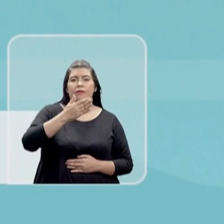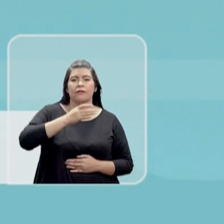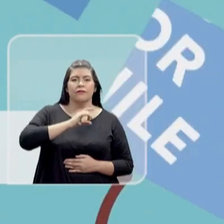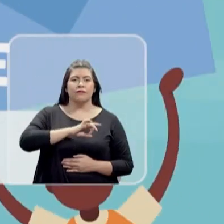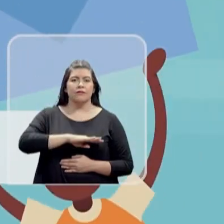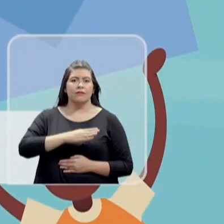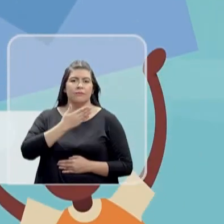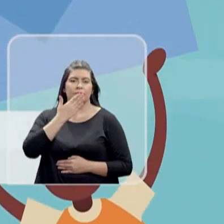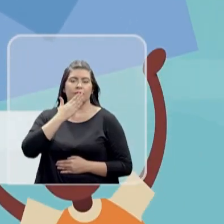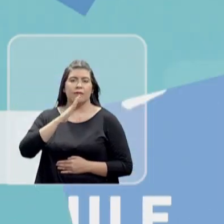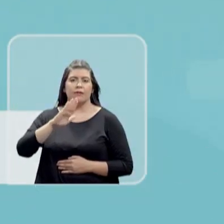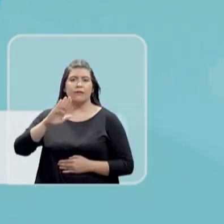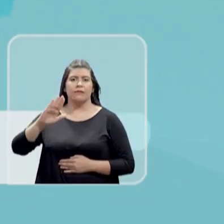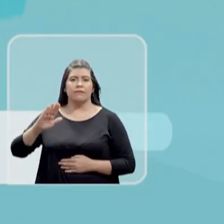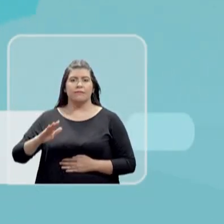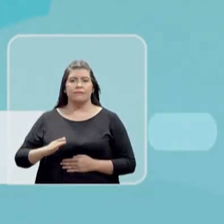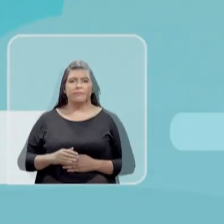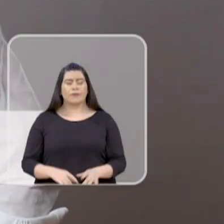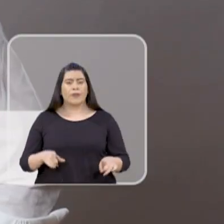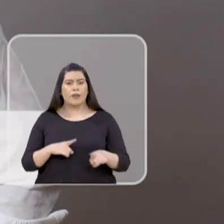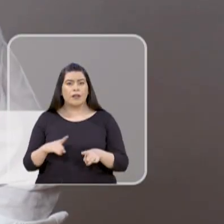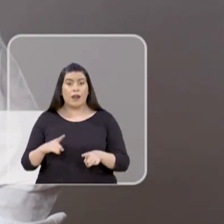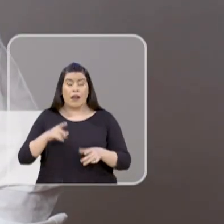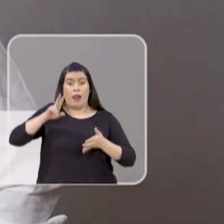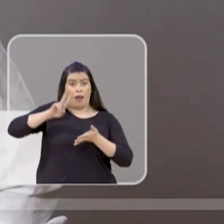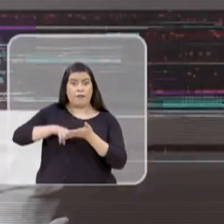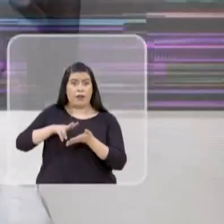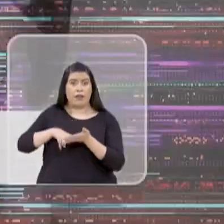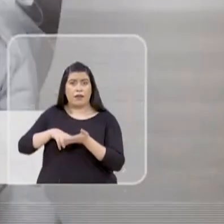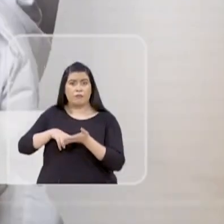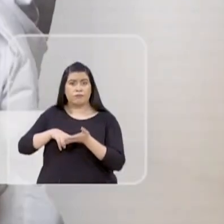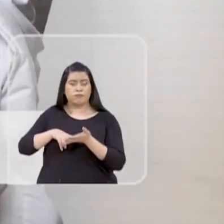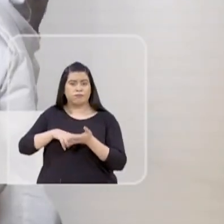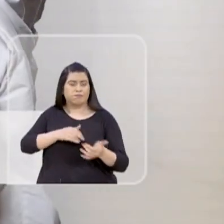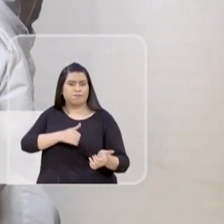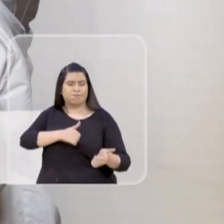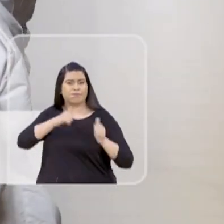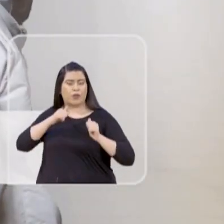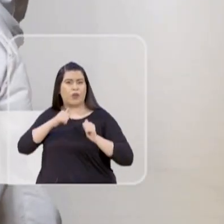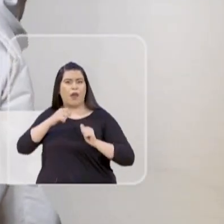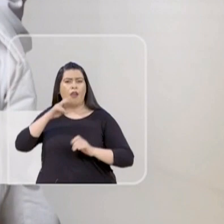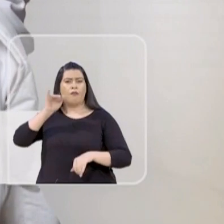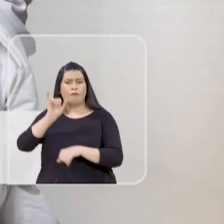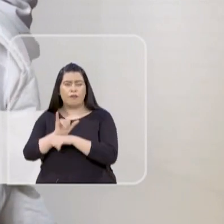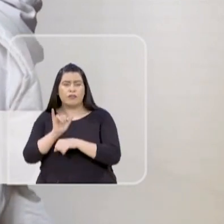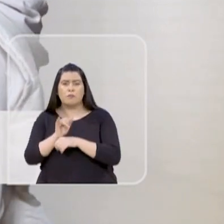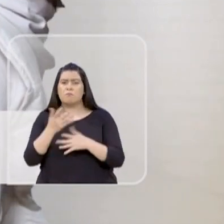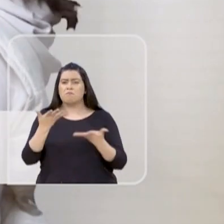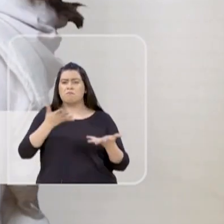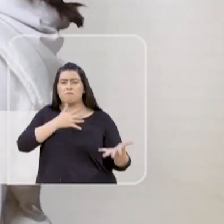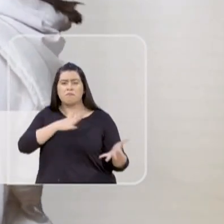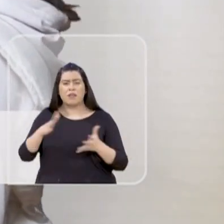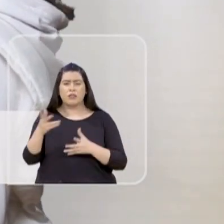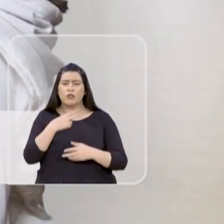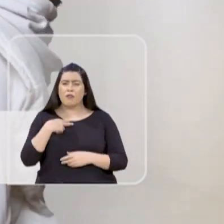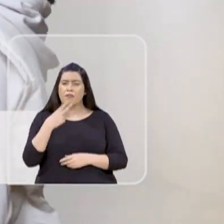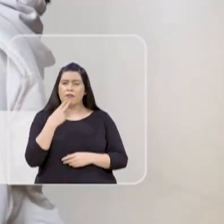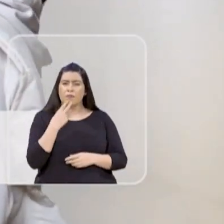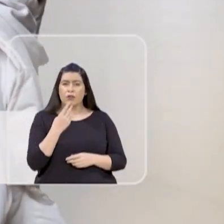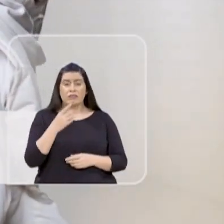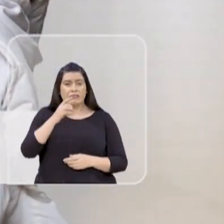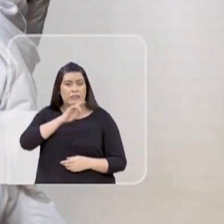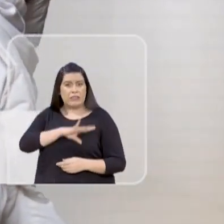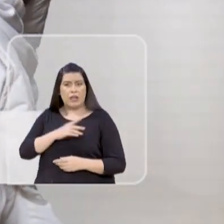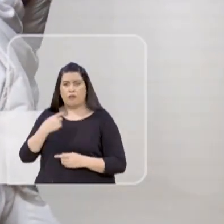Queremos lo mejor para Chile. La realidad superó a la ficción. Pareciera que